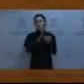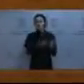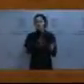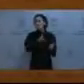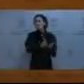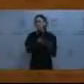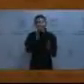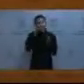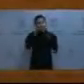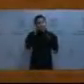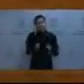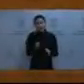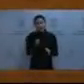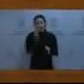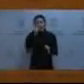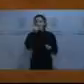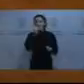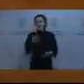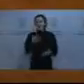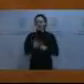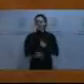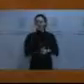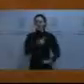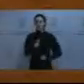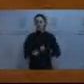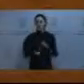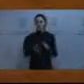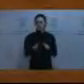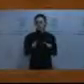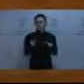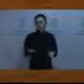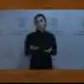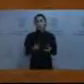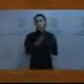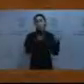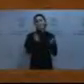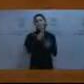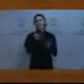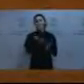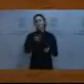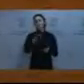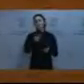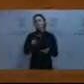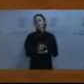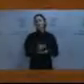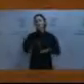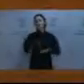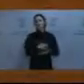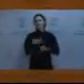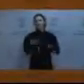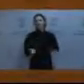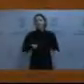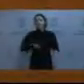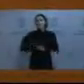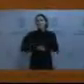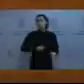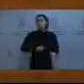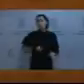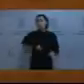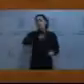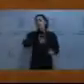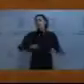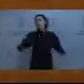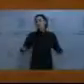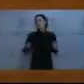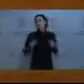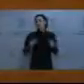principal producto, y sin haberlo ni mucho menos optimizado al máximo, había sido de 600.000 euros. Lo cual, en un municipio que no llega a los 1.000 habitantes, no creo